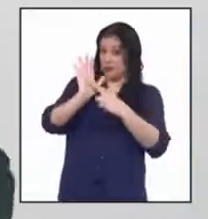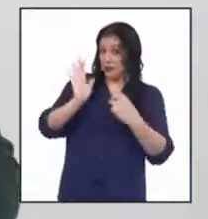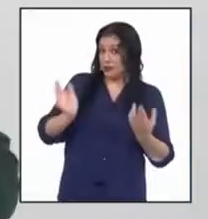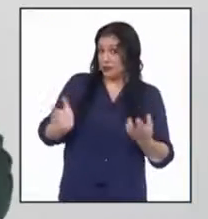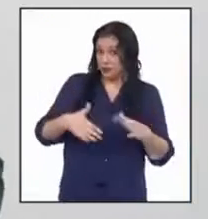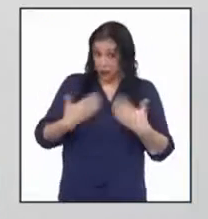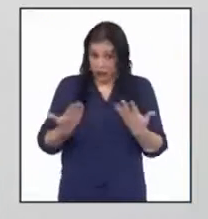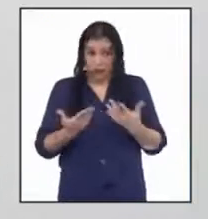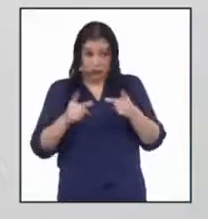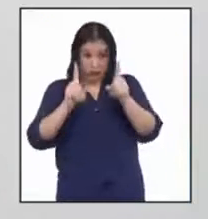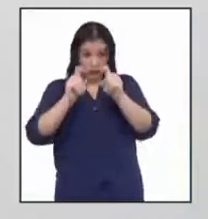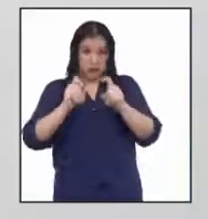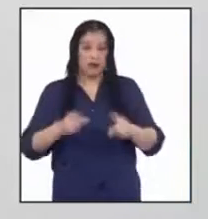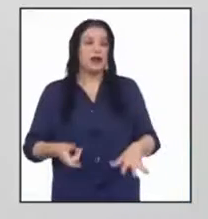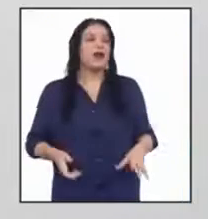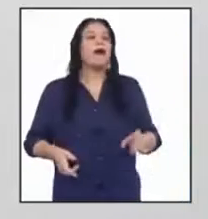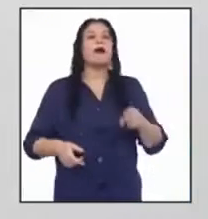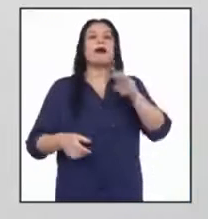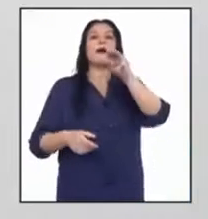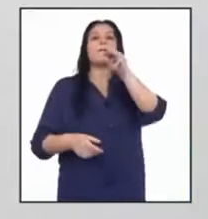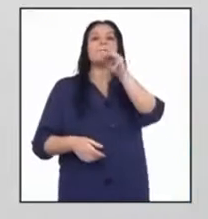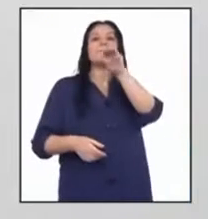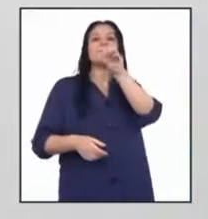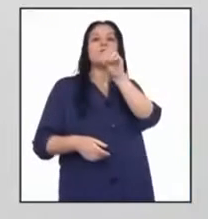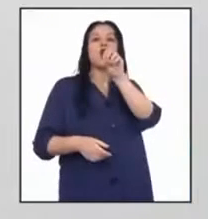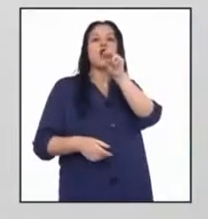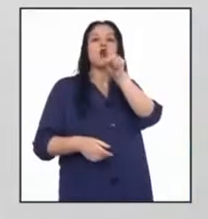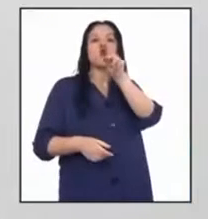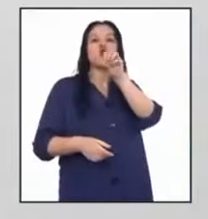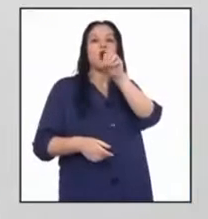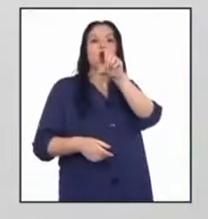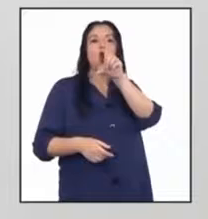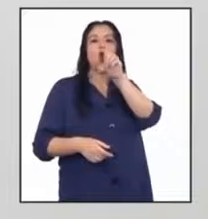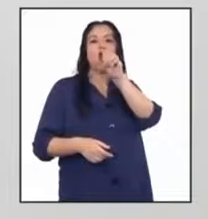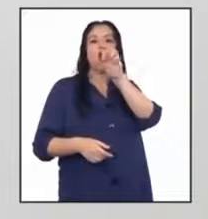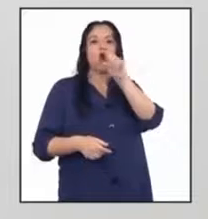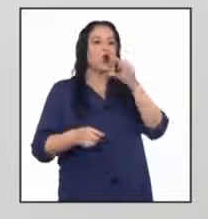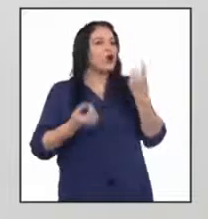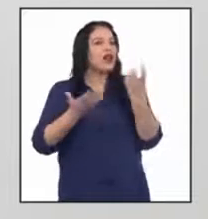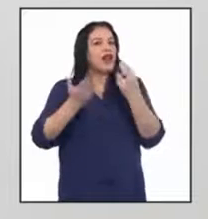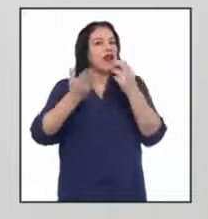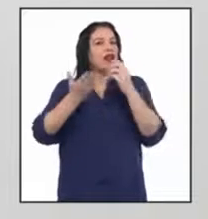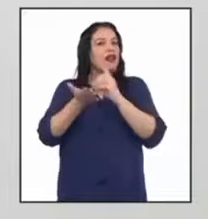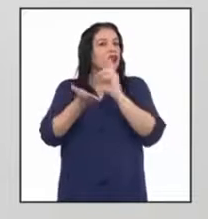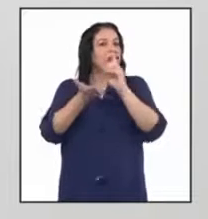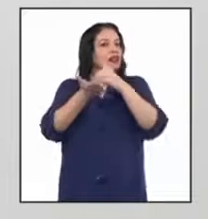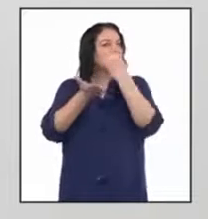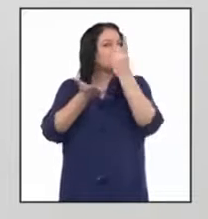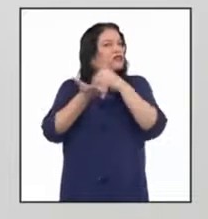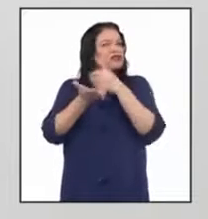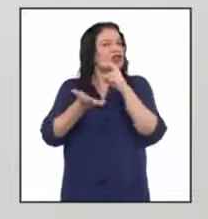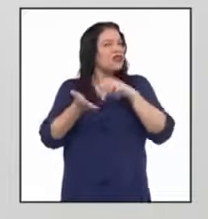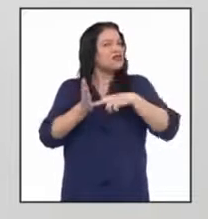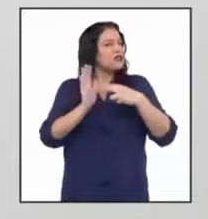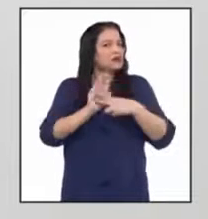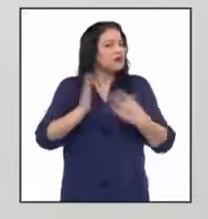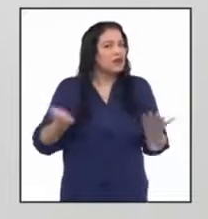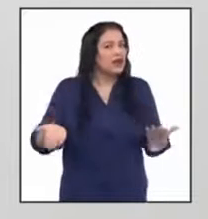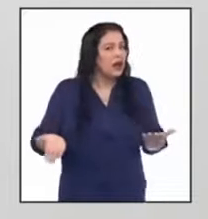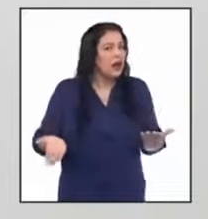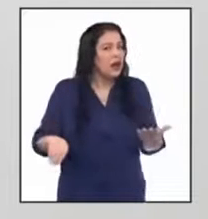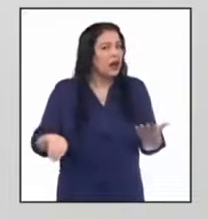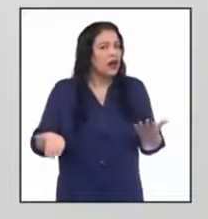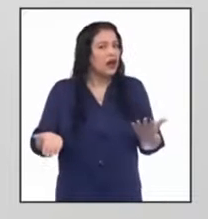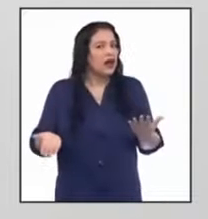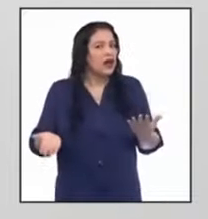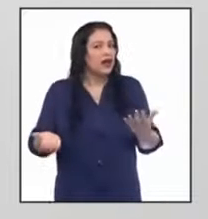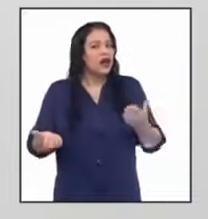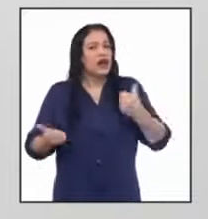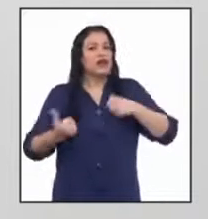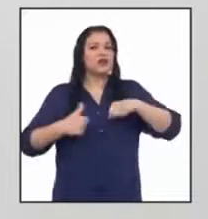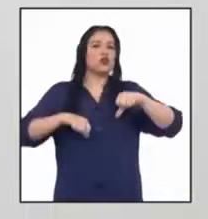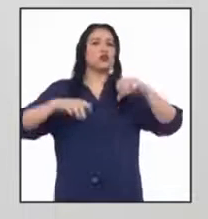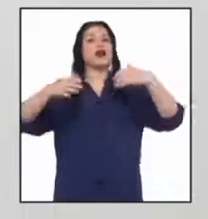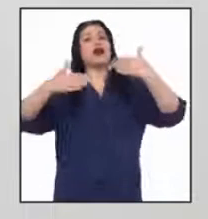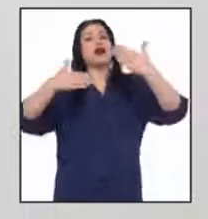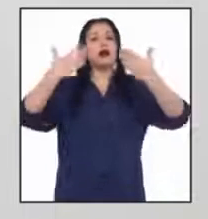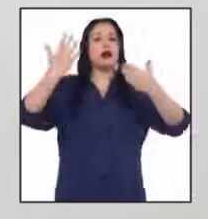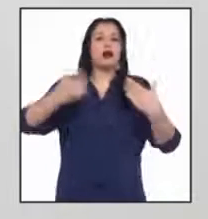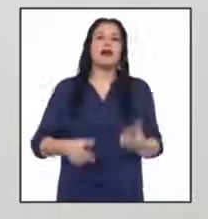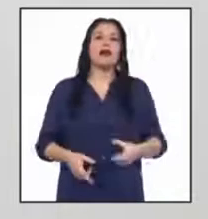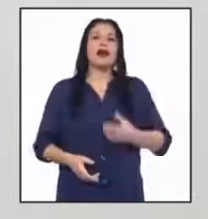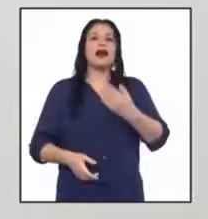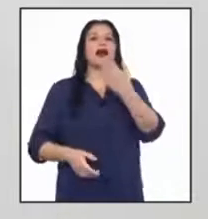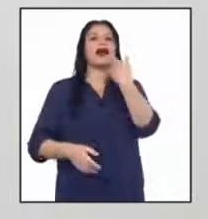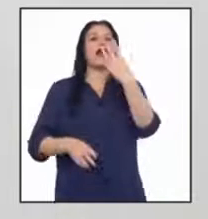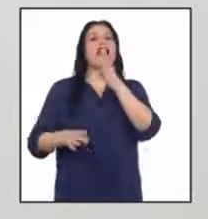Bueno, el término monólogo, de acuerdo al diccionario de la RAE, significa obra dramática en la